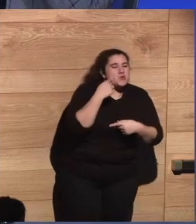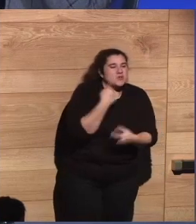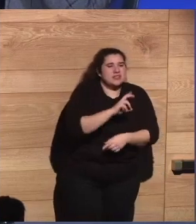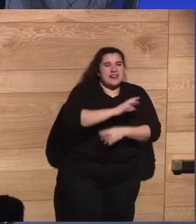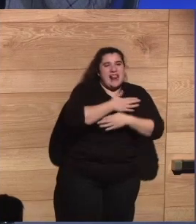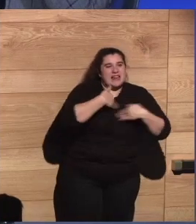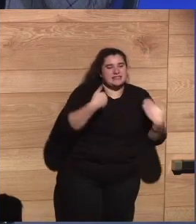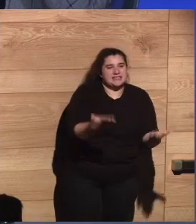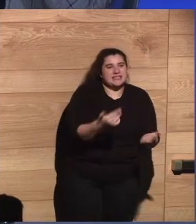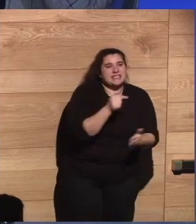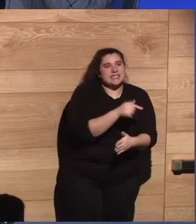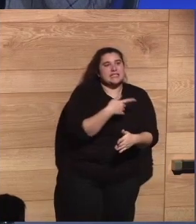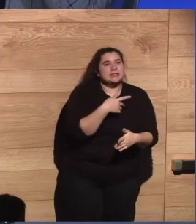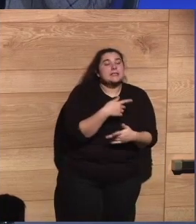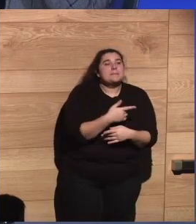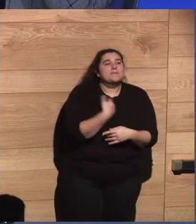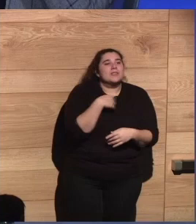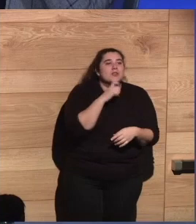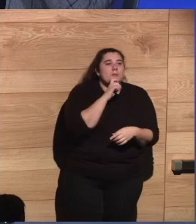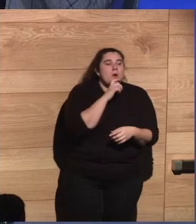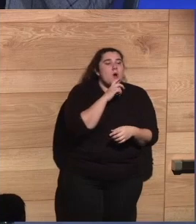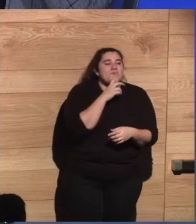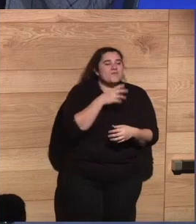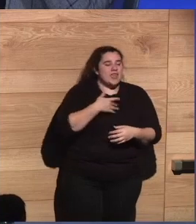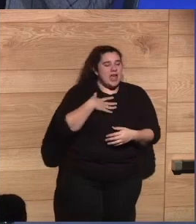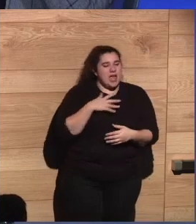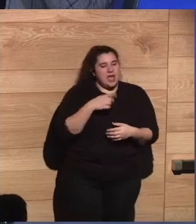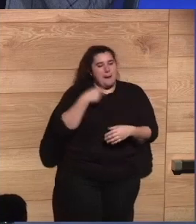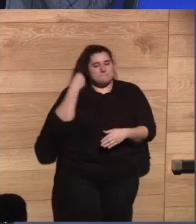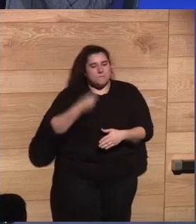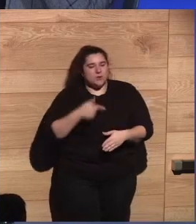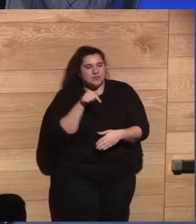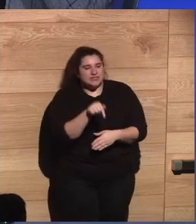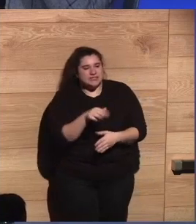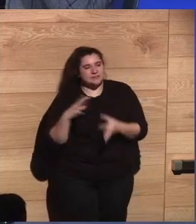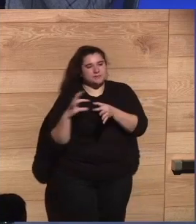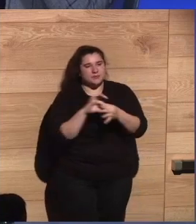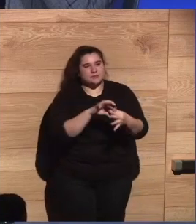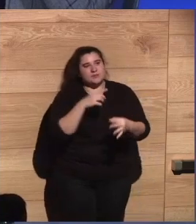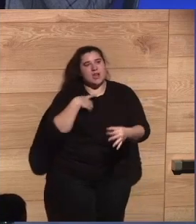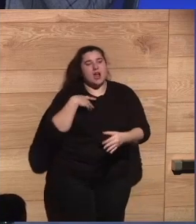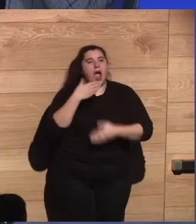personal, o sea, aferrarse a la pureza es aferrarse al hábito.